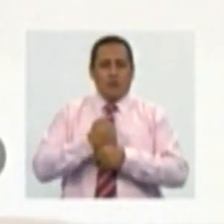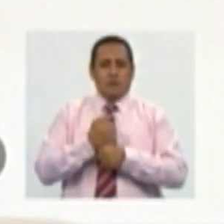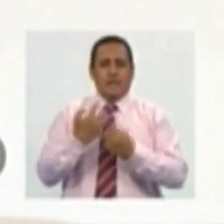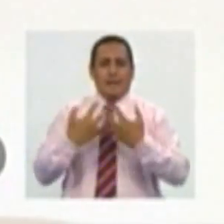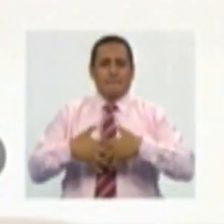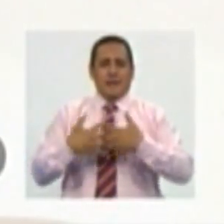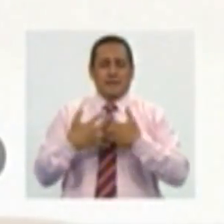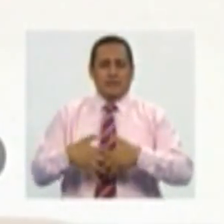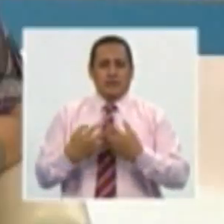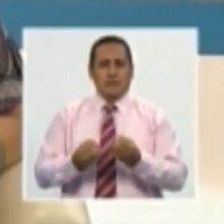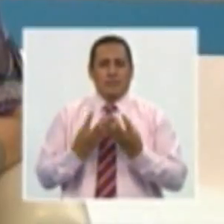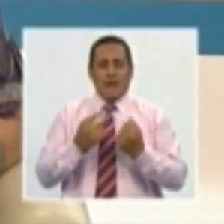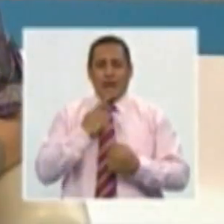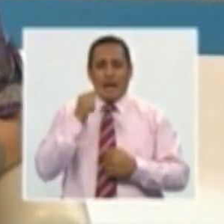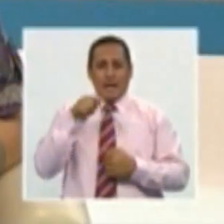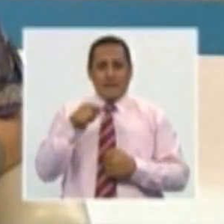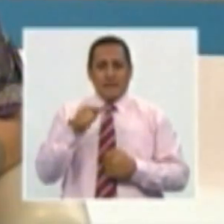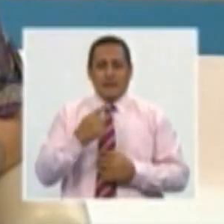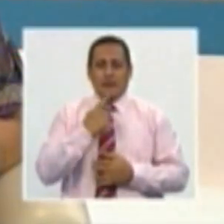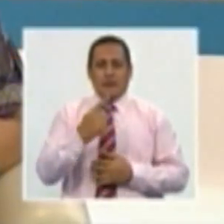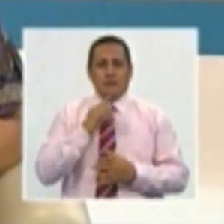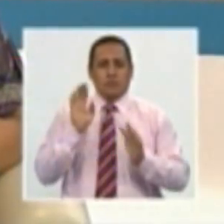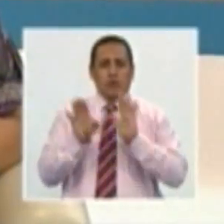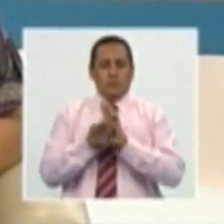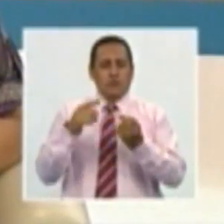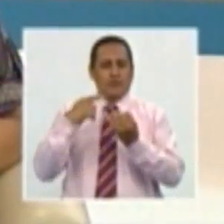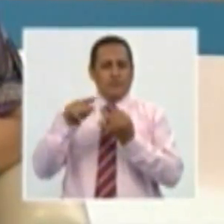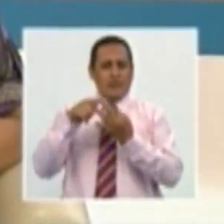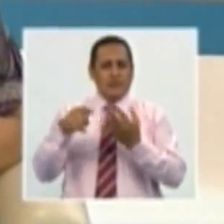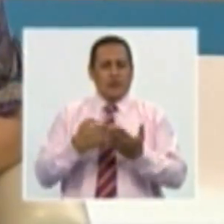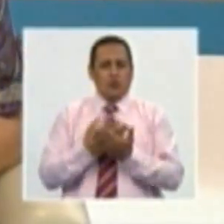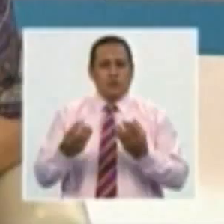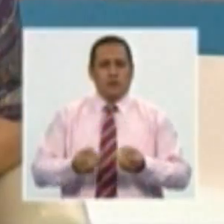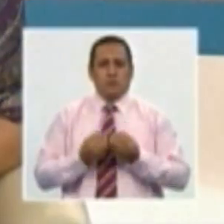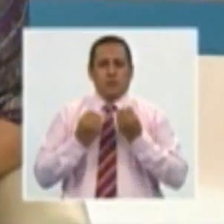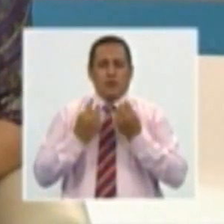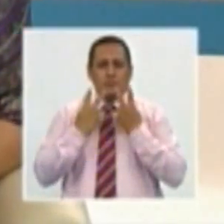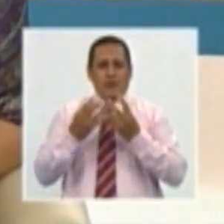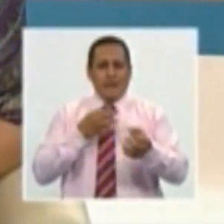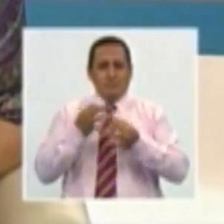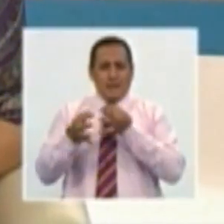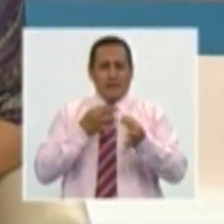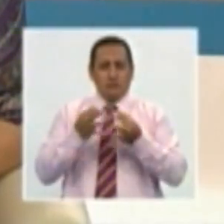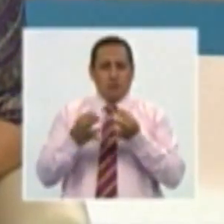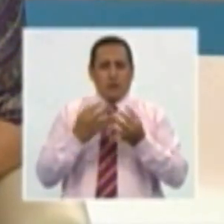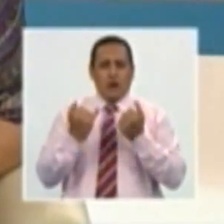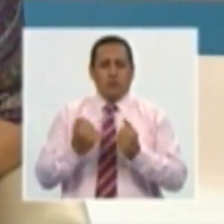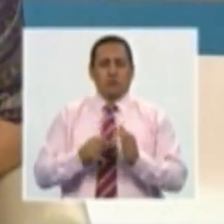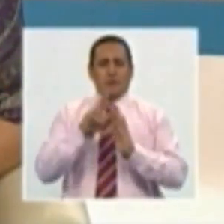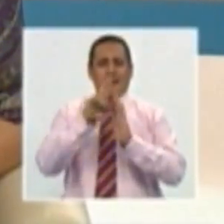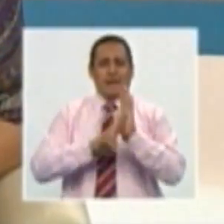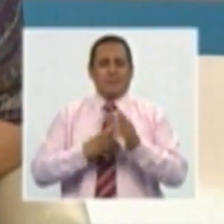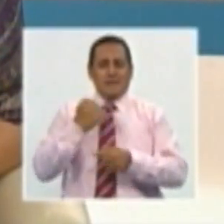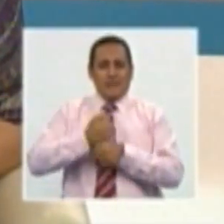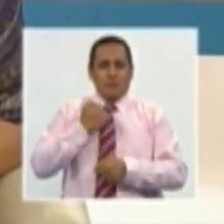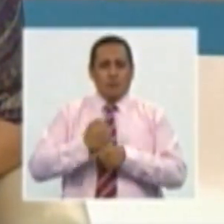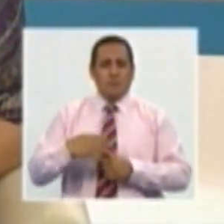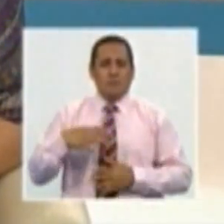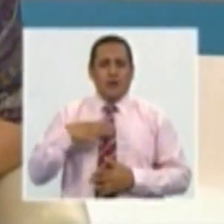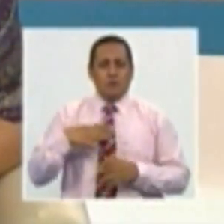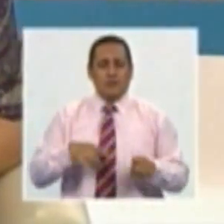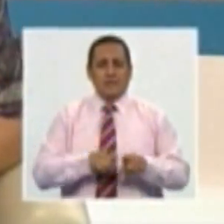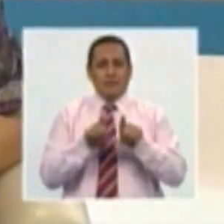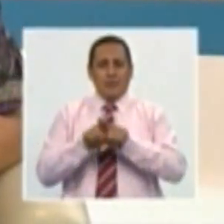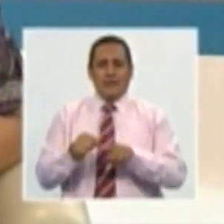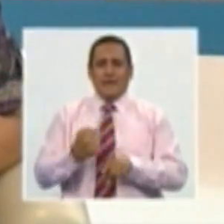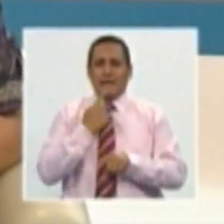empresa. Ah, claro, pero es que hay ciertas distinciones, porque ha mencionado régimen de la actividad privada y